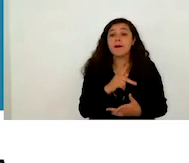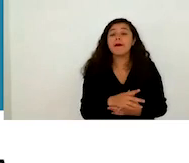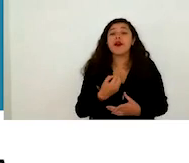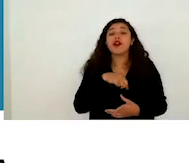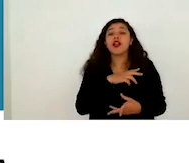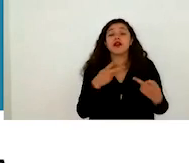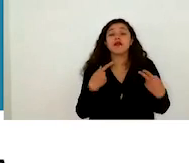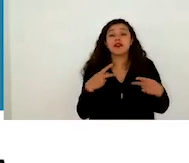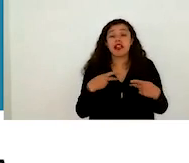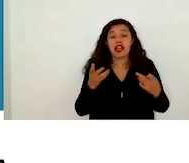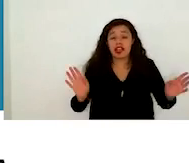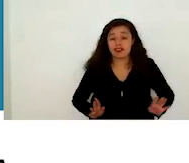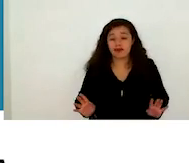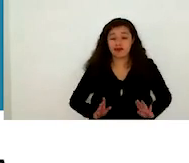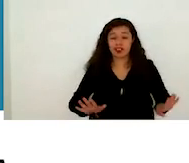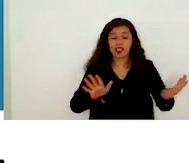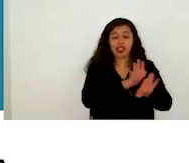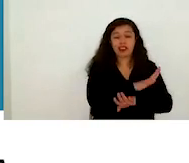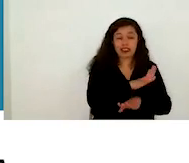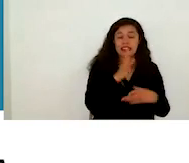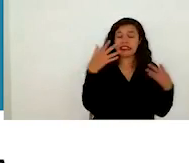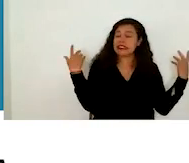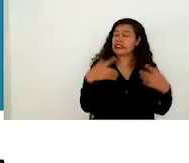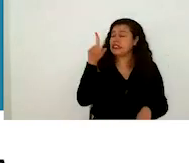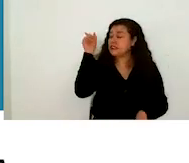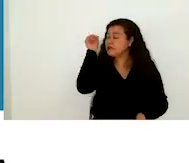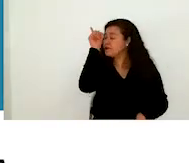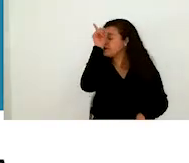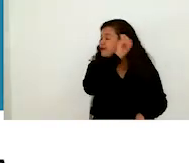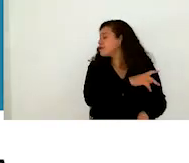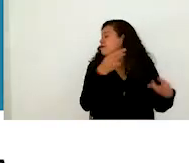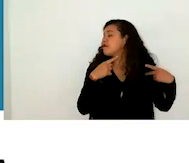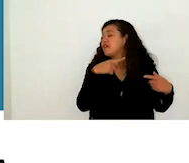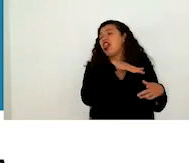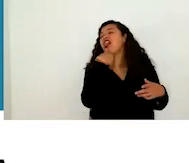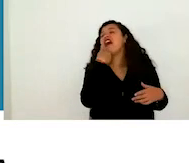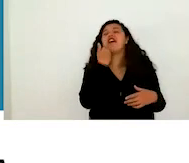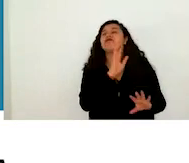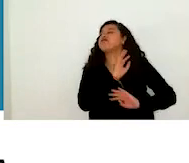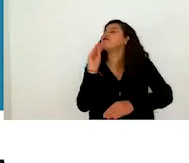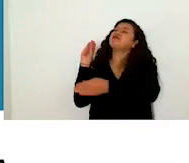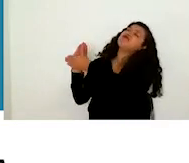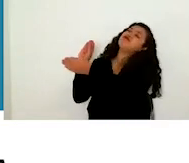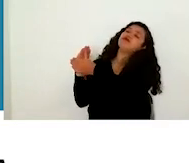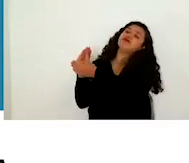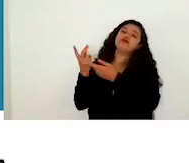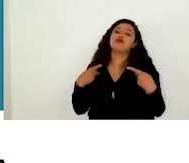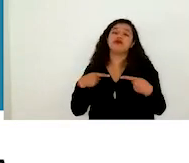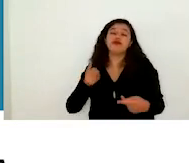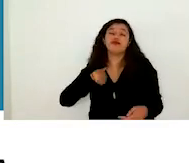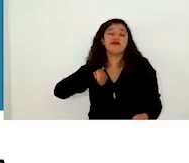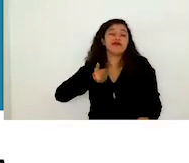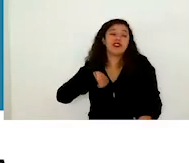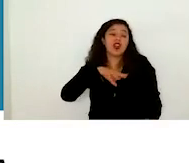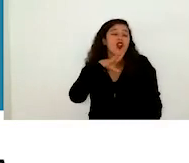de caminar una actitud no no si la otra persona no quiere no se puede pero